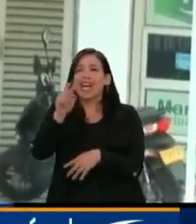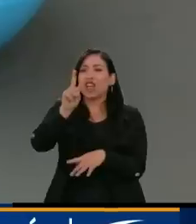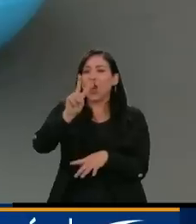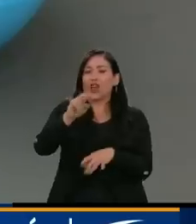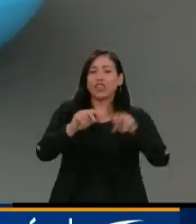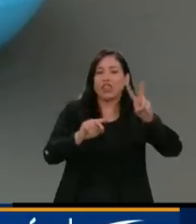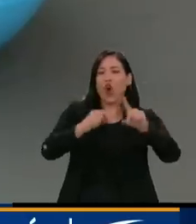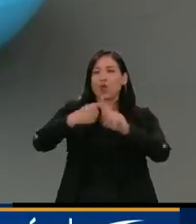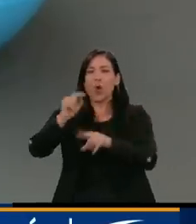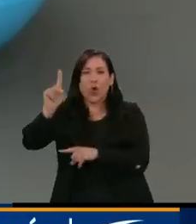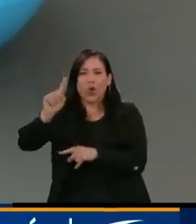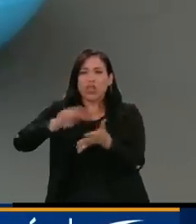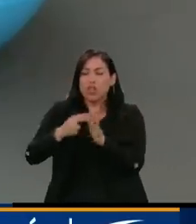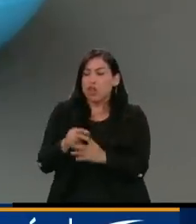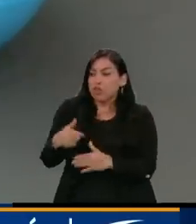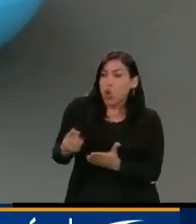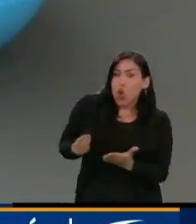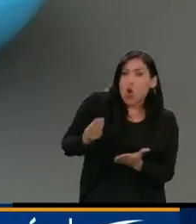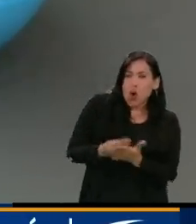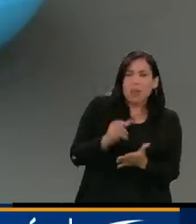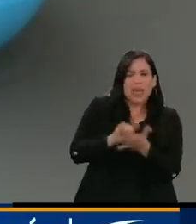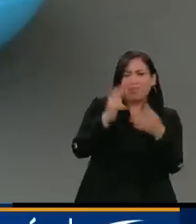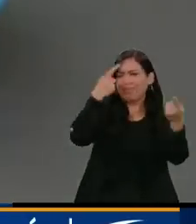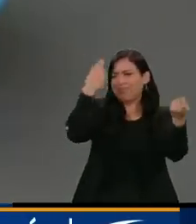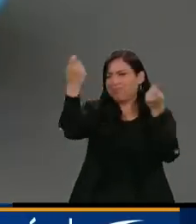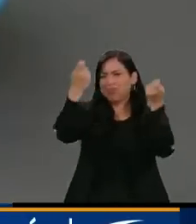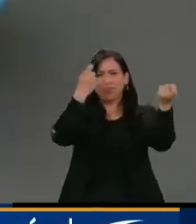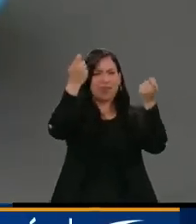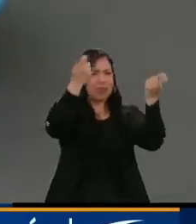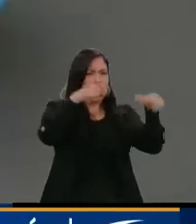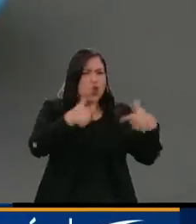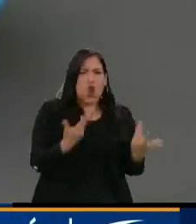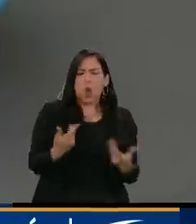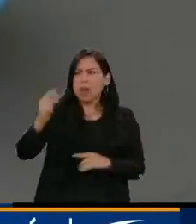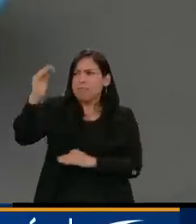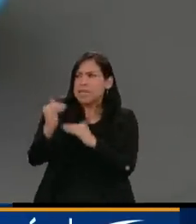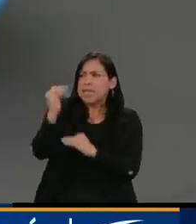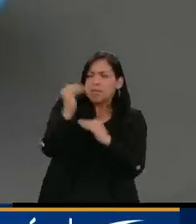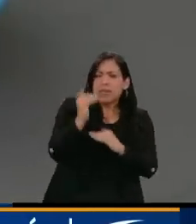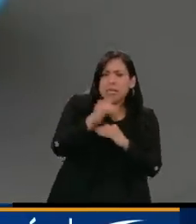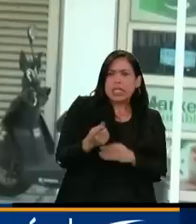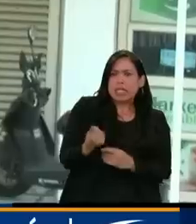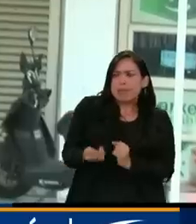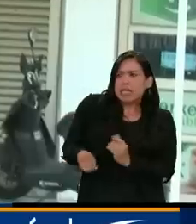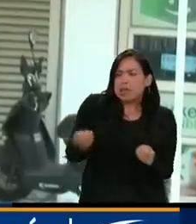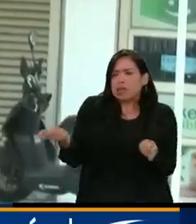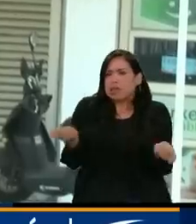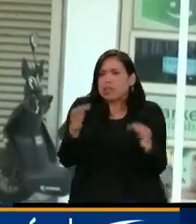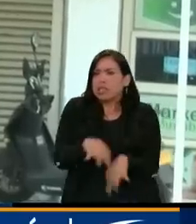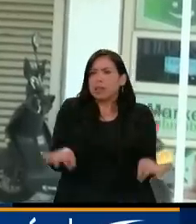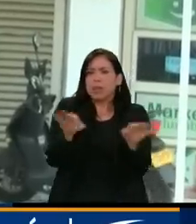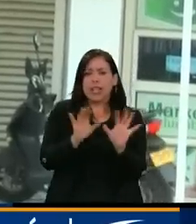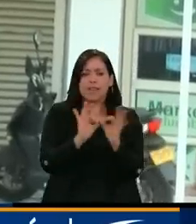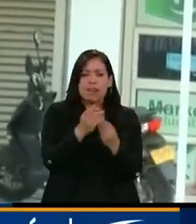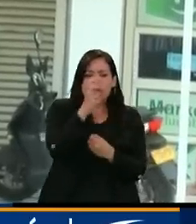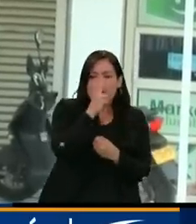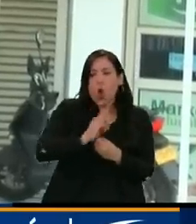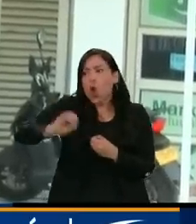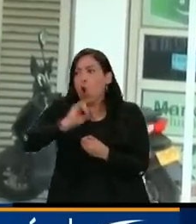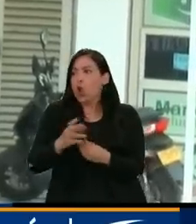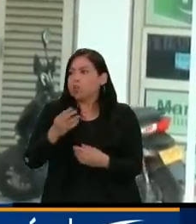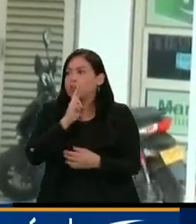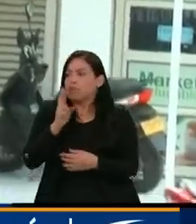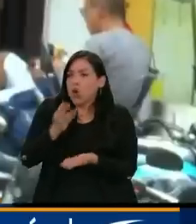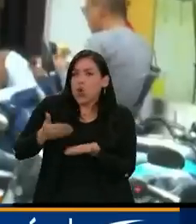2x1, pague uno, lleve dos. Con todo esto es que ellos están solventándose para poder sostener la economía de sus negocios y de